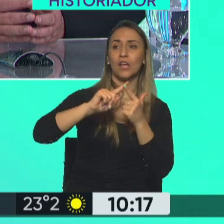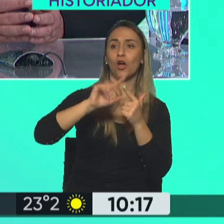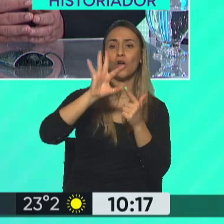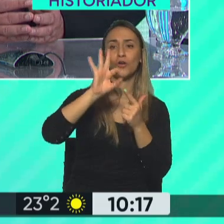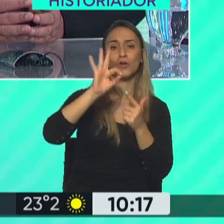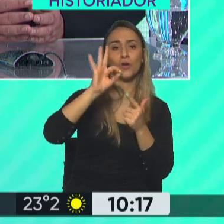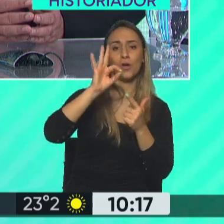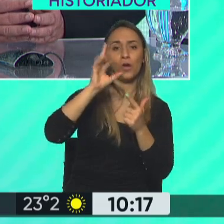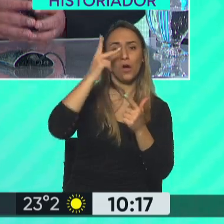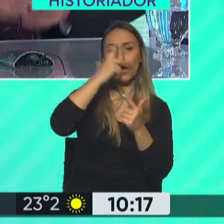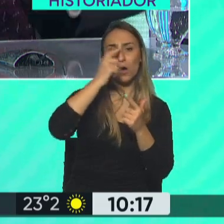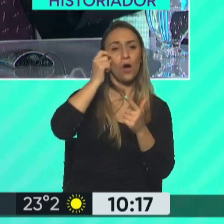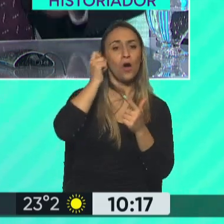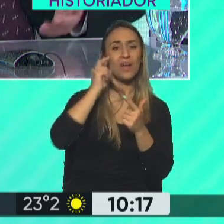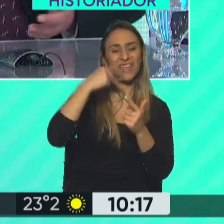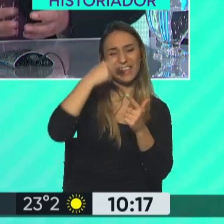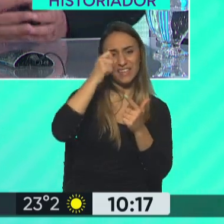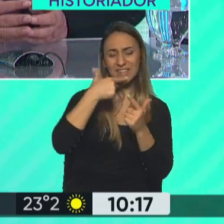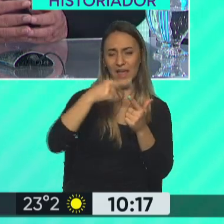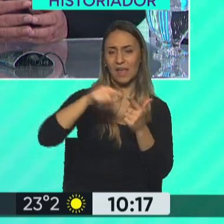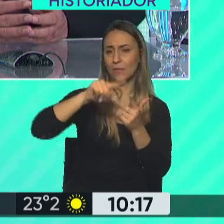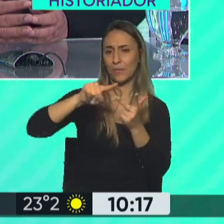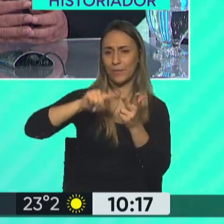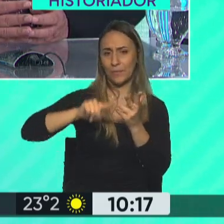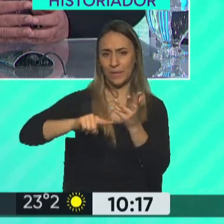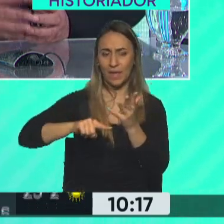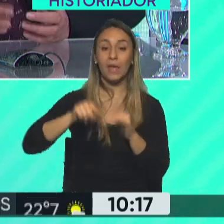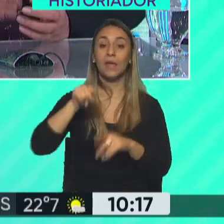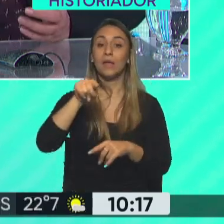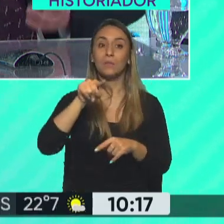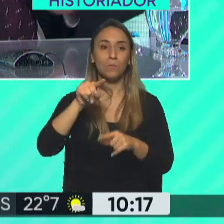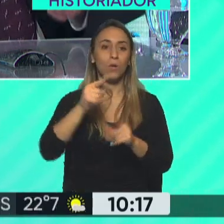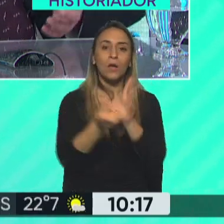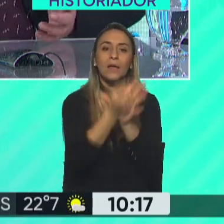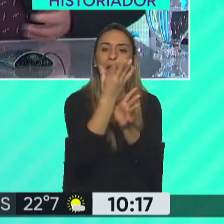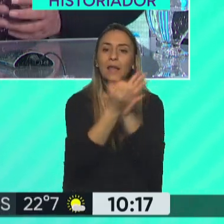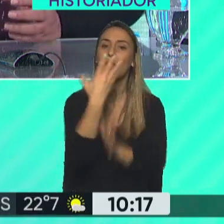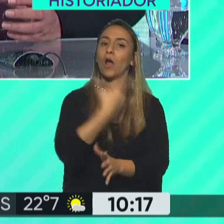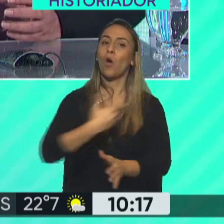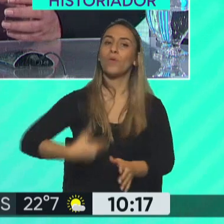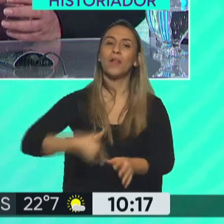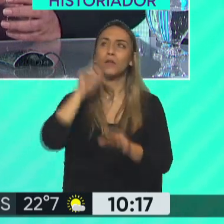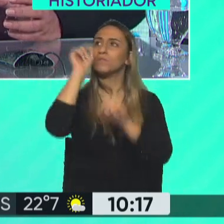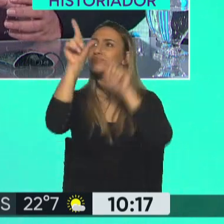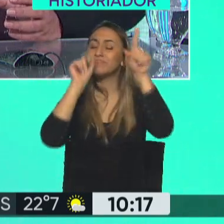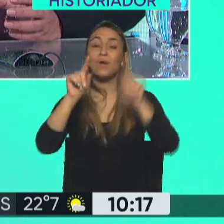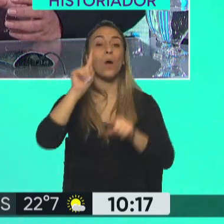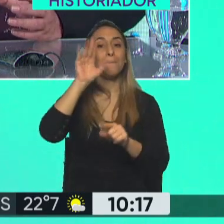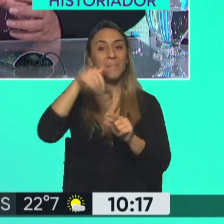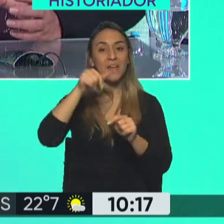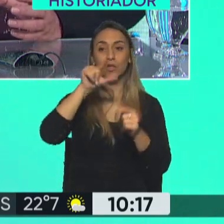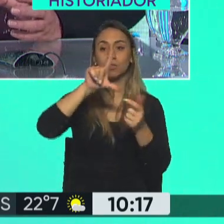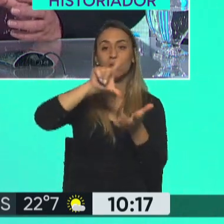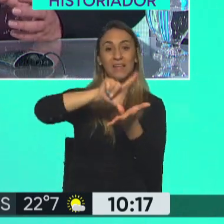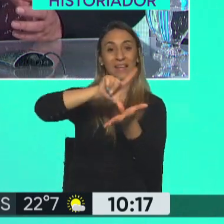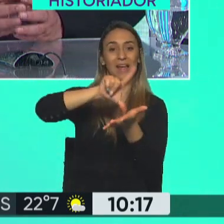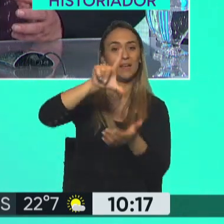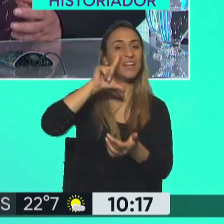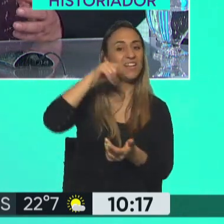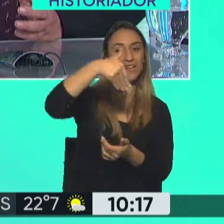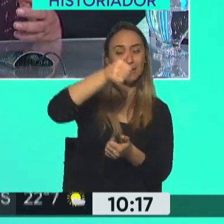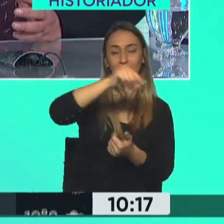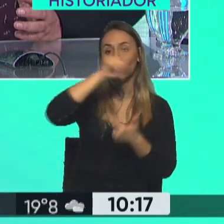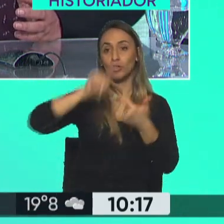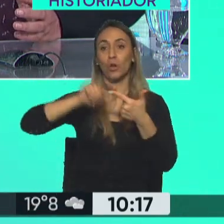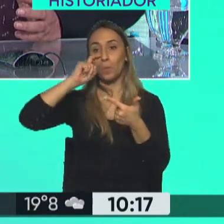también hacen su propia junta de gobierno. Empieza, excepto Lima y excepto Montevideo, que es el bastión realista en el Río de la Plata, que